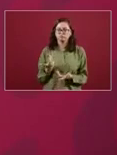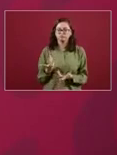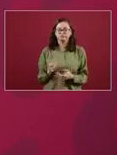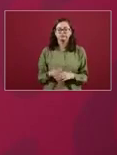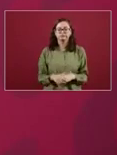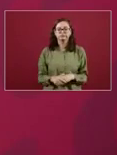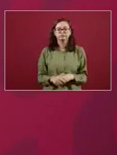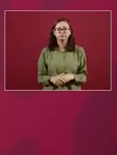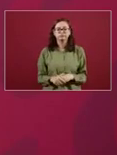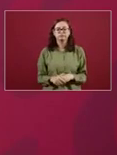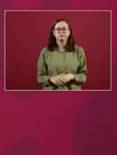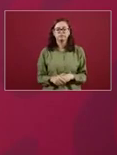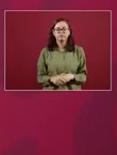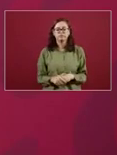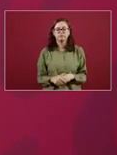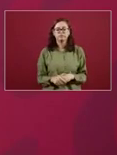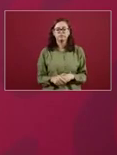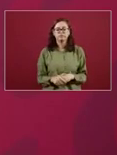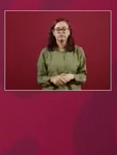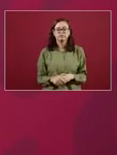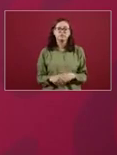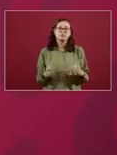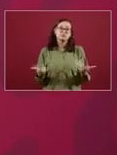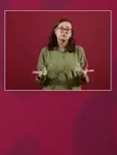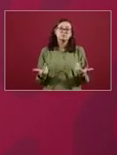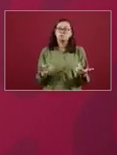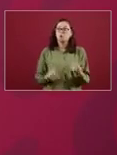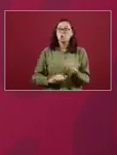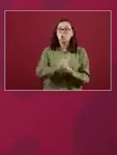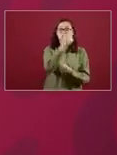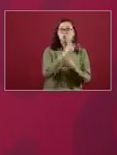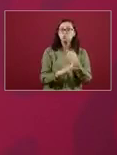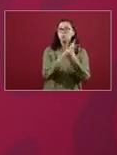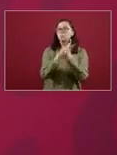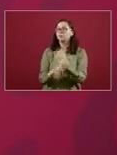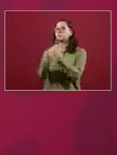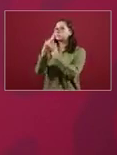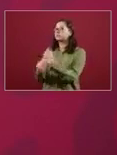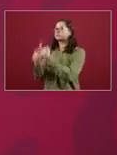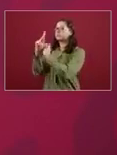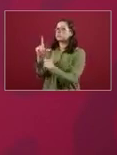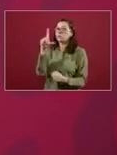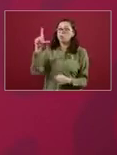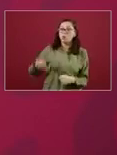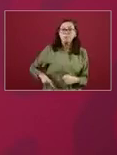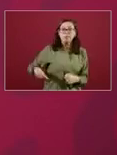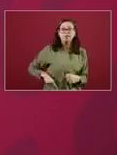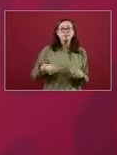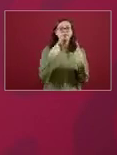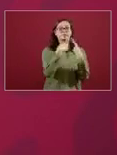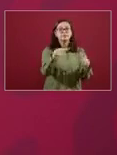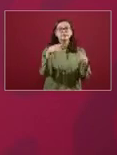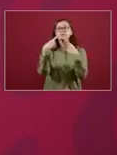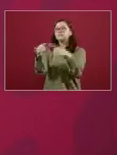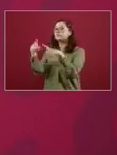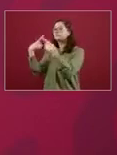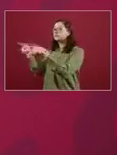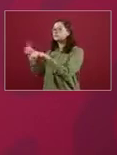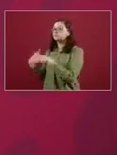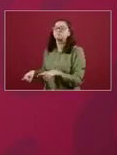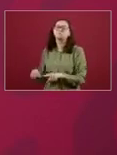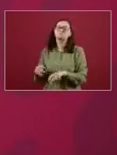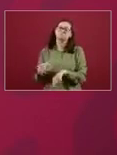Entonces, y tener relaciones de amistad con todos los gobiernos, con todos los